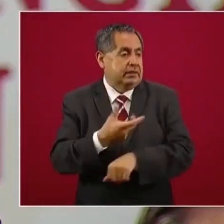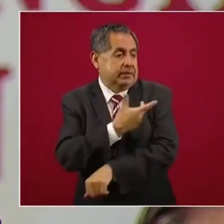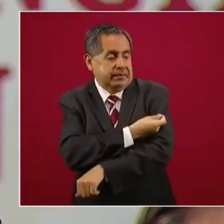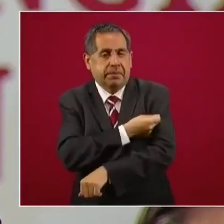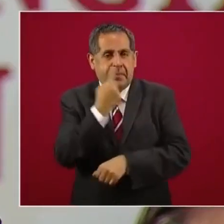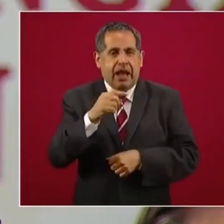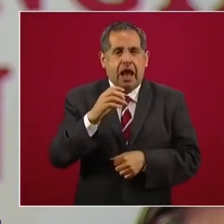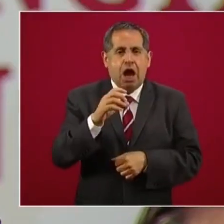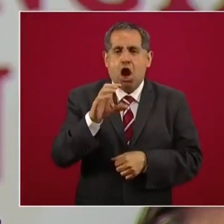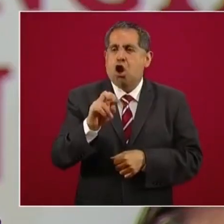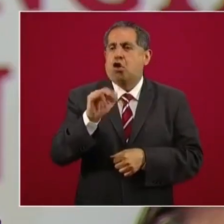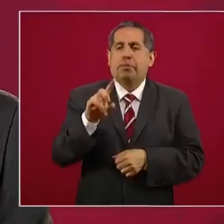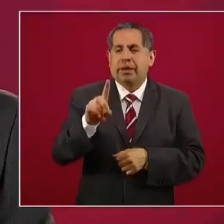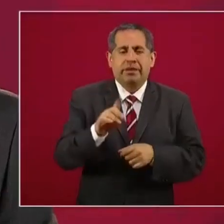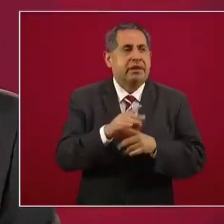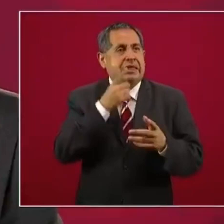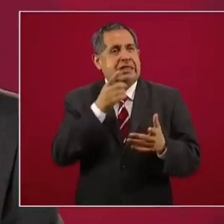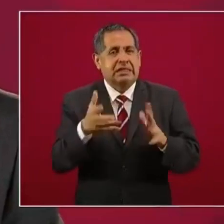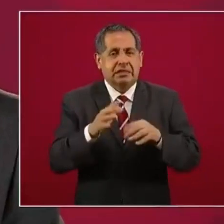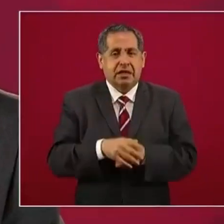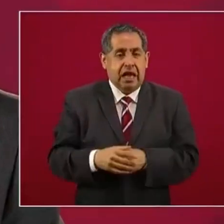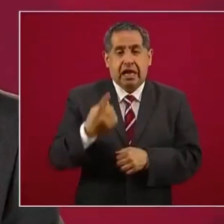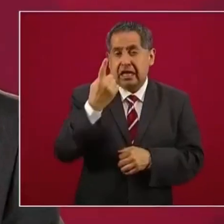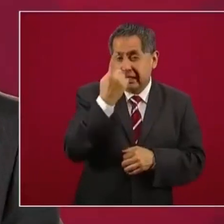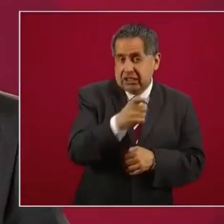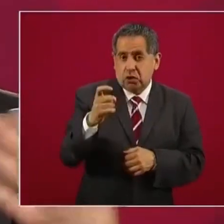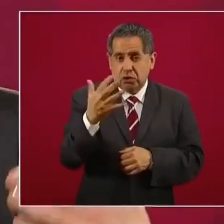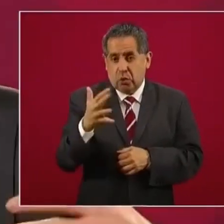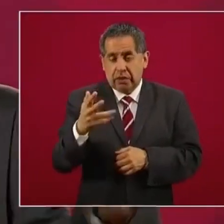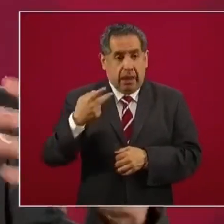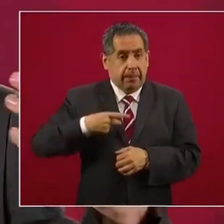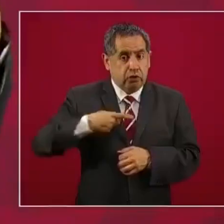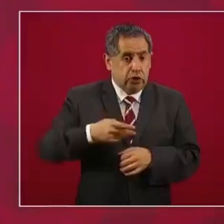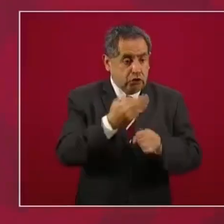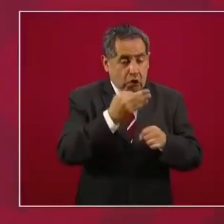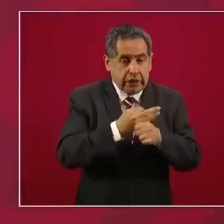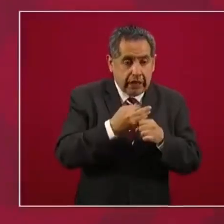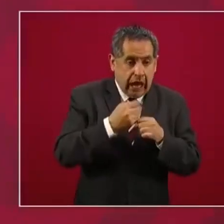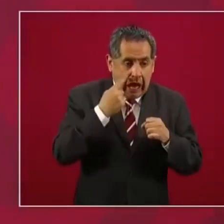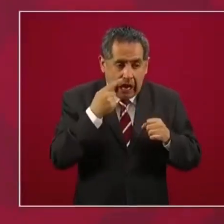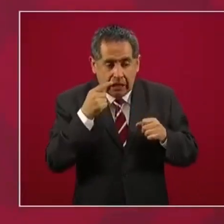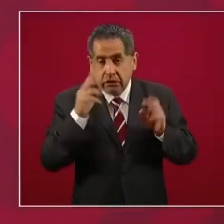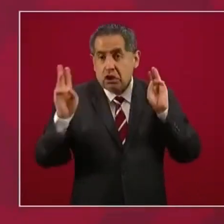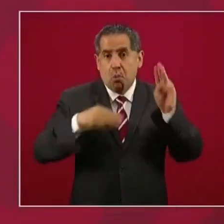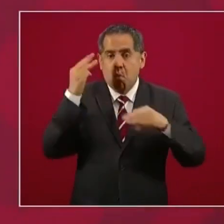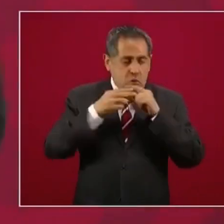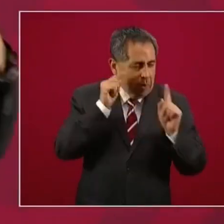COVID, de casi 150 candidatos que están en proceso de desarrollo en el